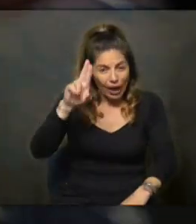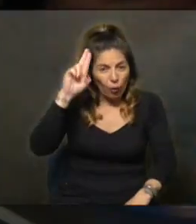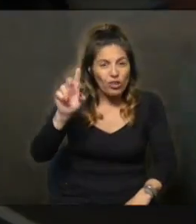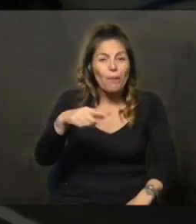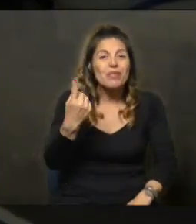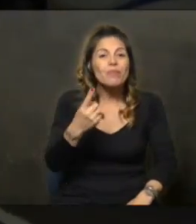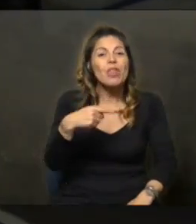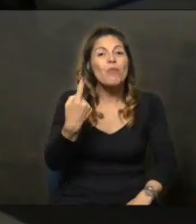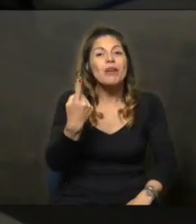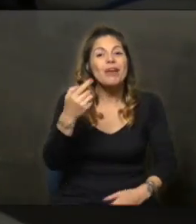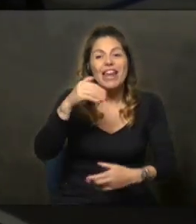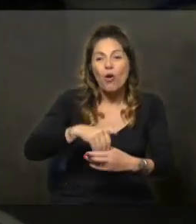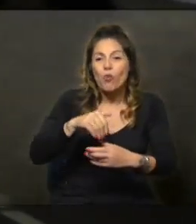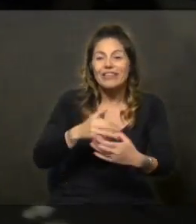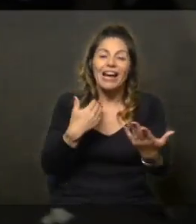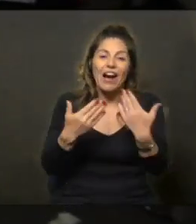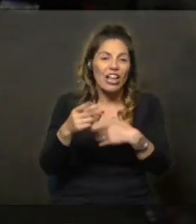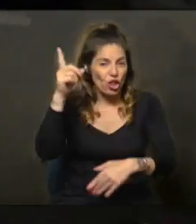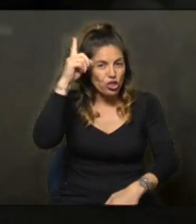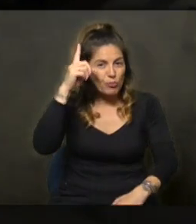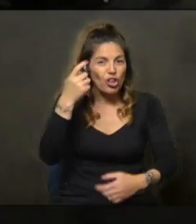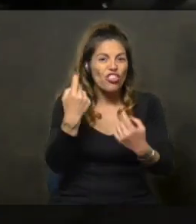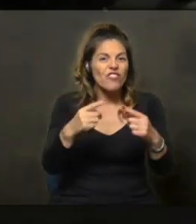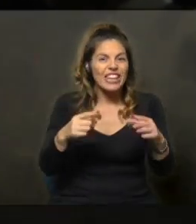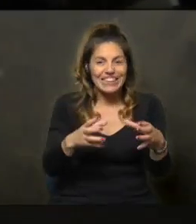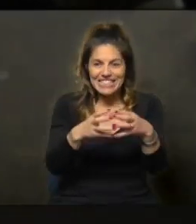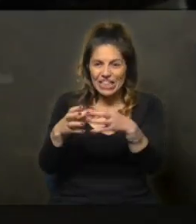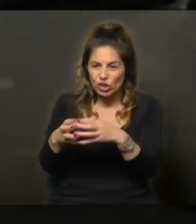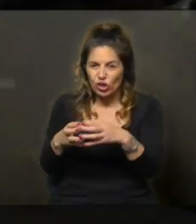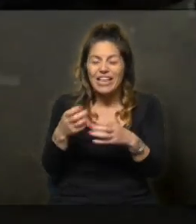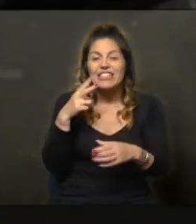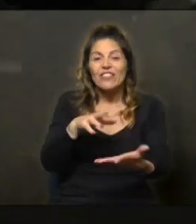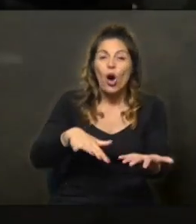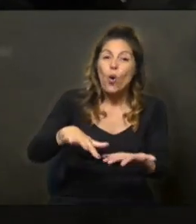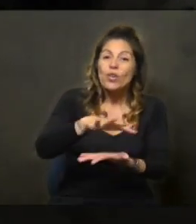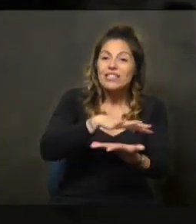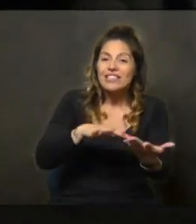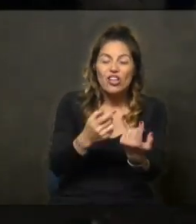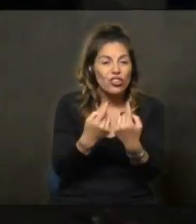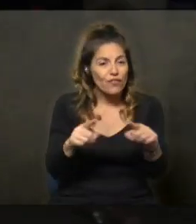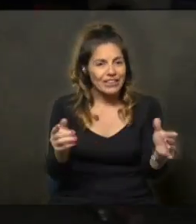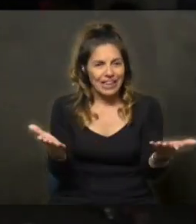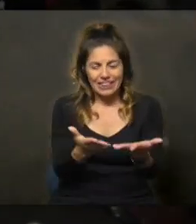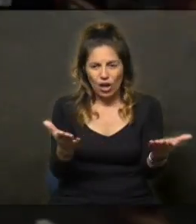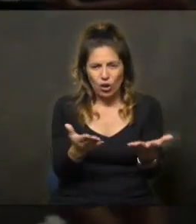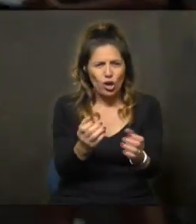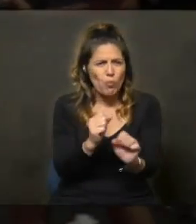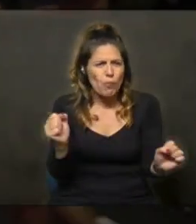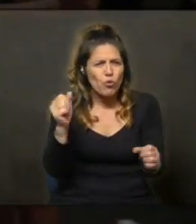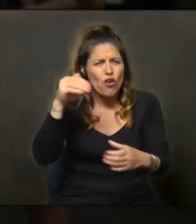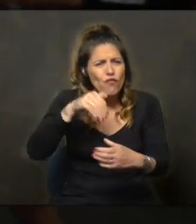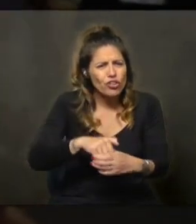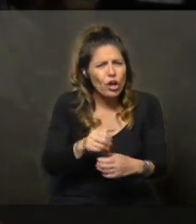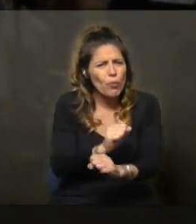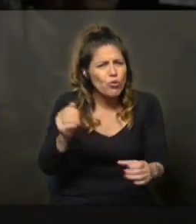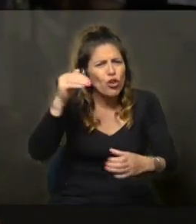primera vuelta hablando con diputados de los distintos sectores se veía un escenario totalmente distinto al de ahora cómo pudo votar cómo